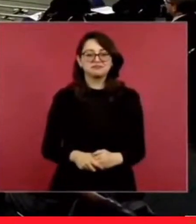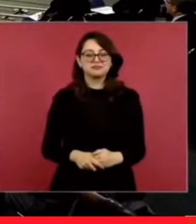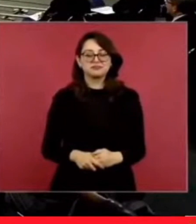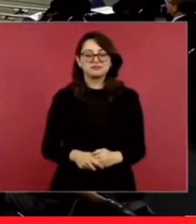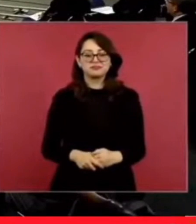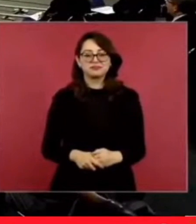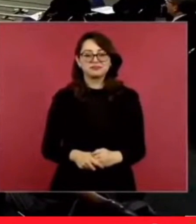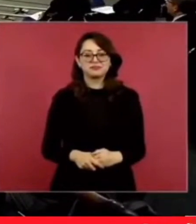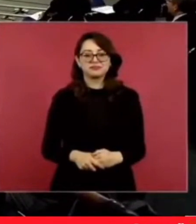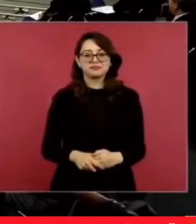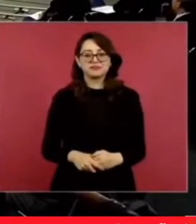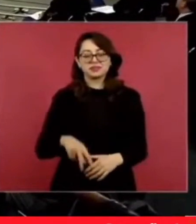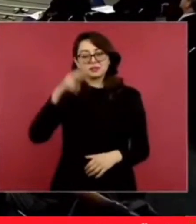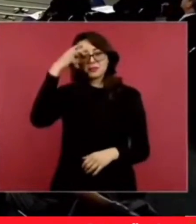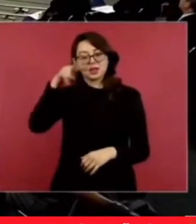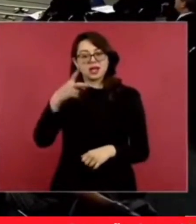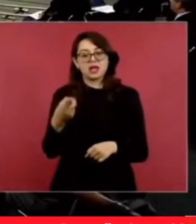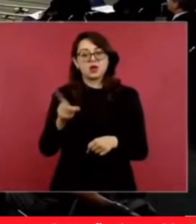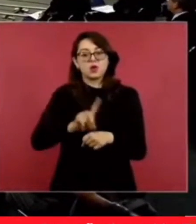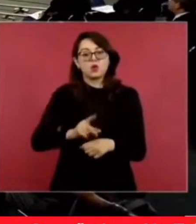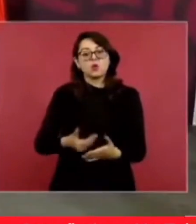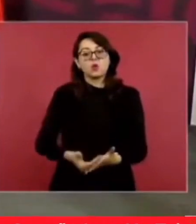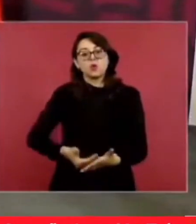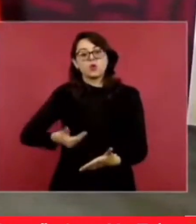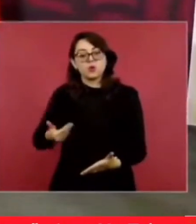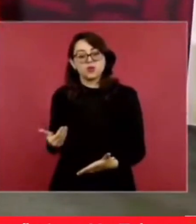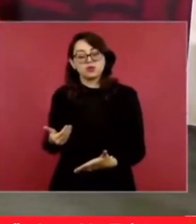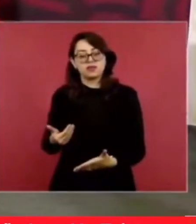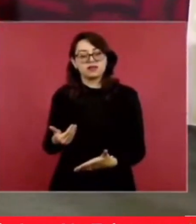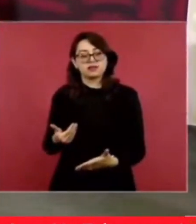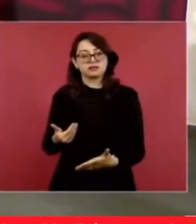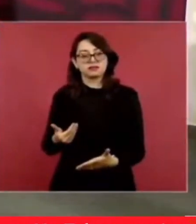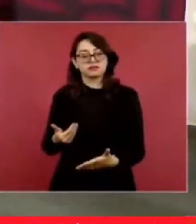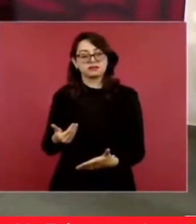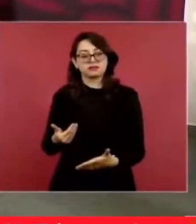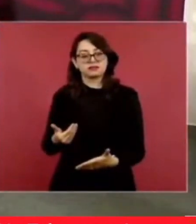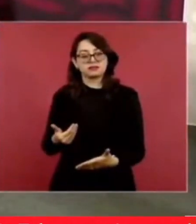Mexicana un día antes. Un día antes.